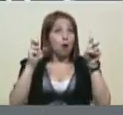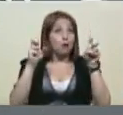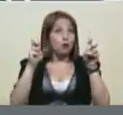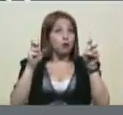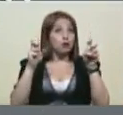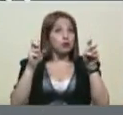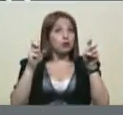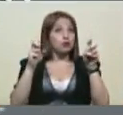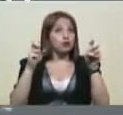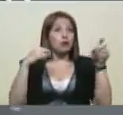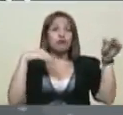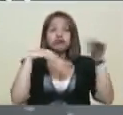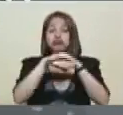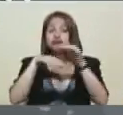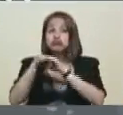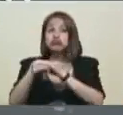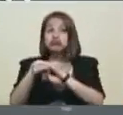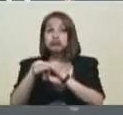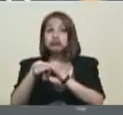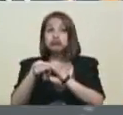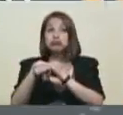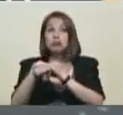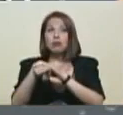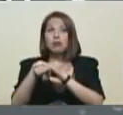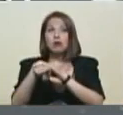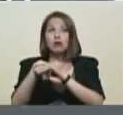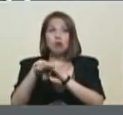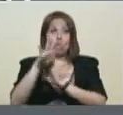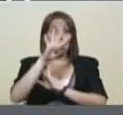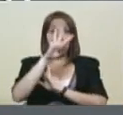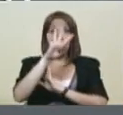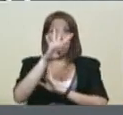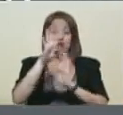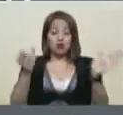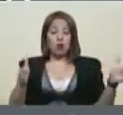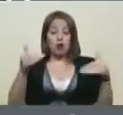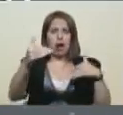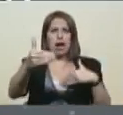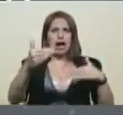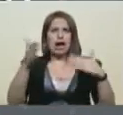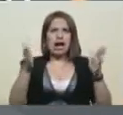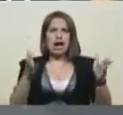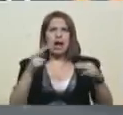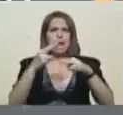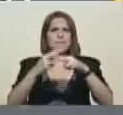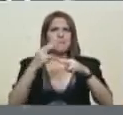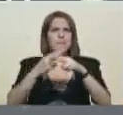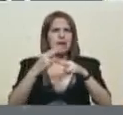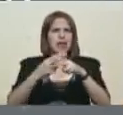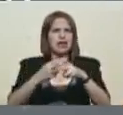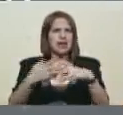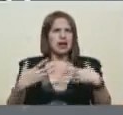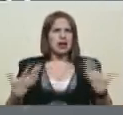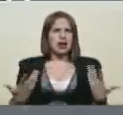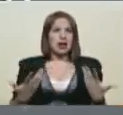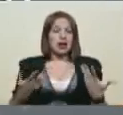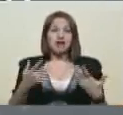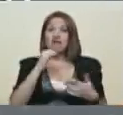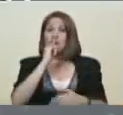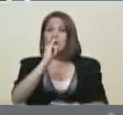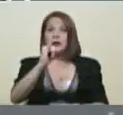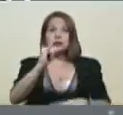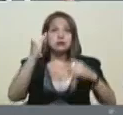mismos estaban incluidos en 4 cajas de madera, según la información de